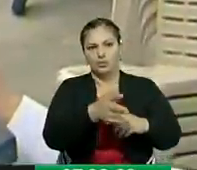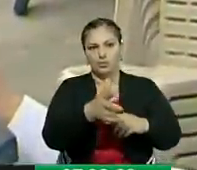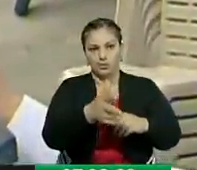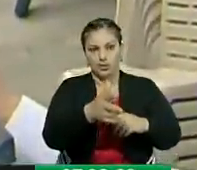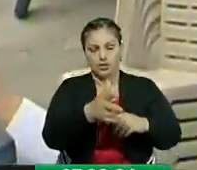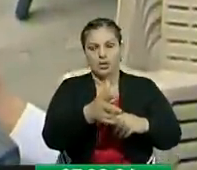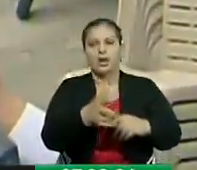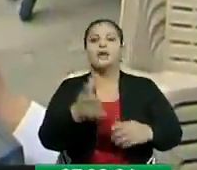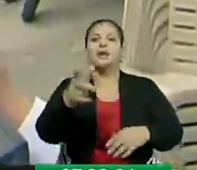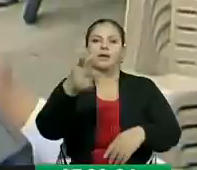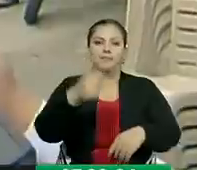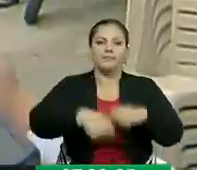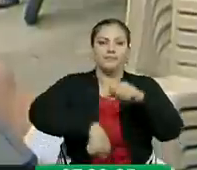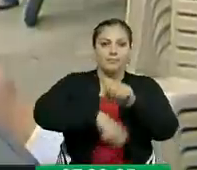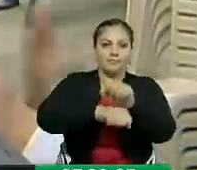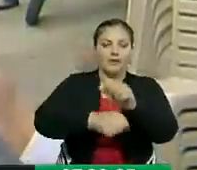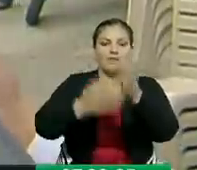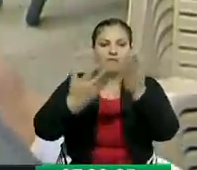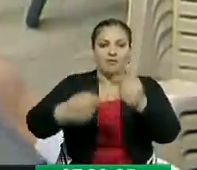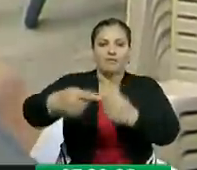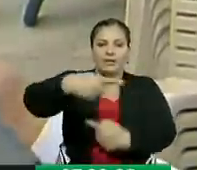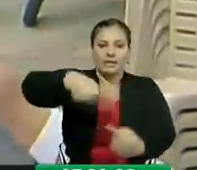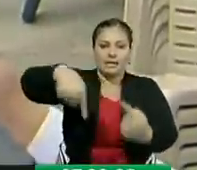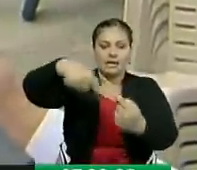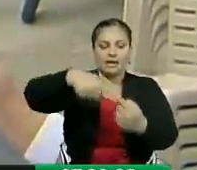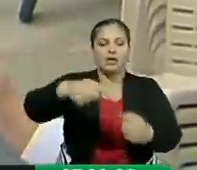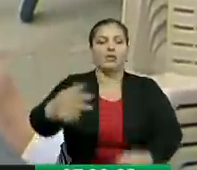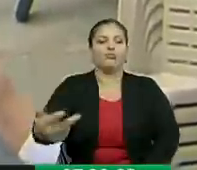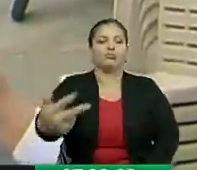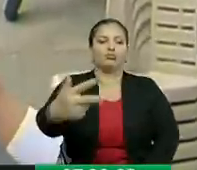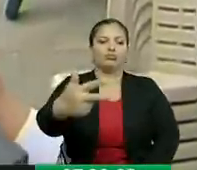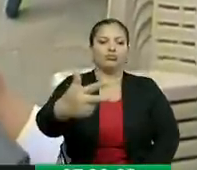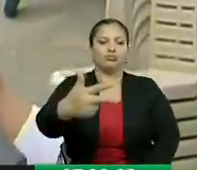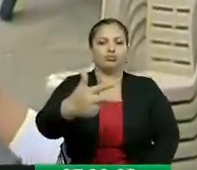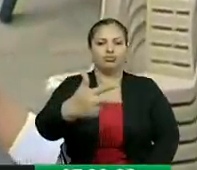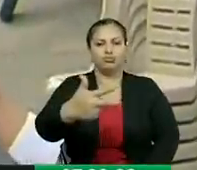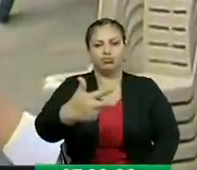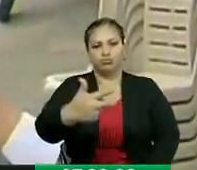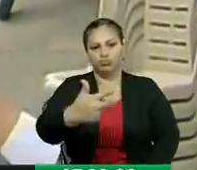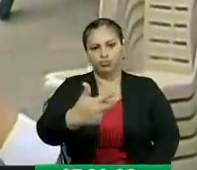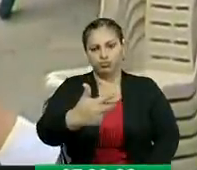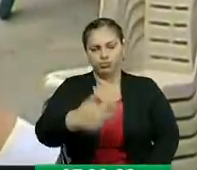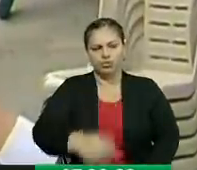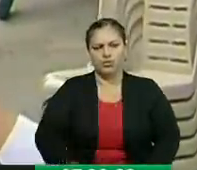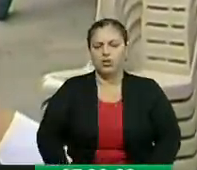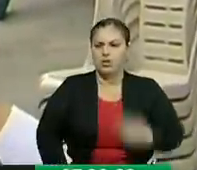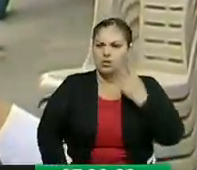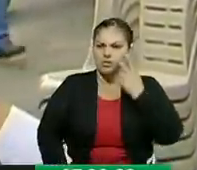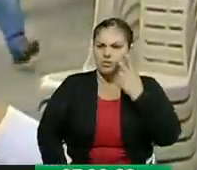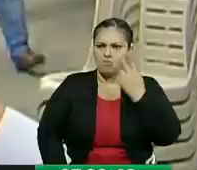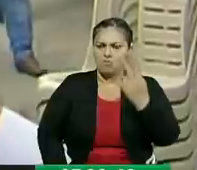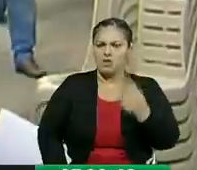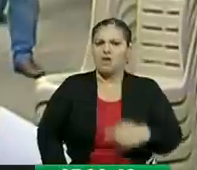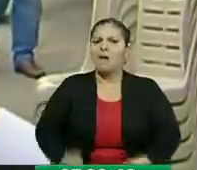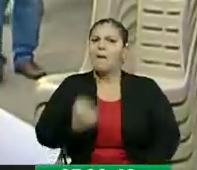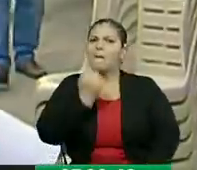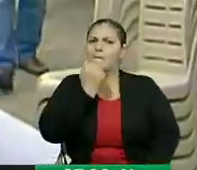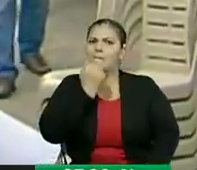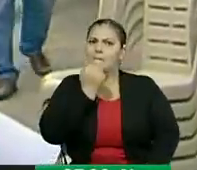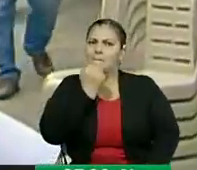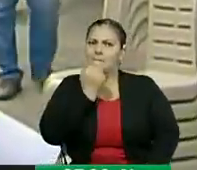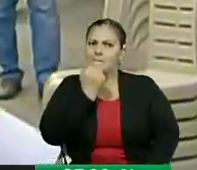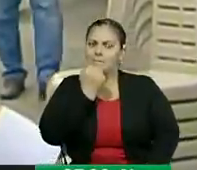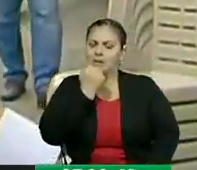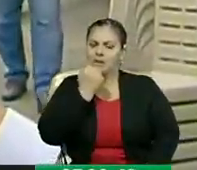siga rodando. Los muchachos le han dicho al conductor que por qué hacían eso, y él le ha respondido que no, que ellos siempre hacen eso